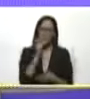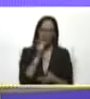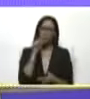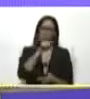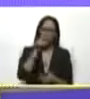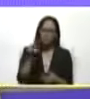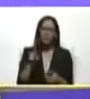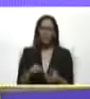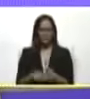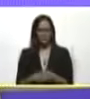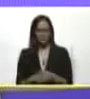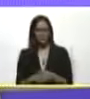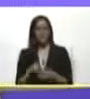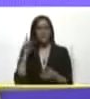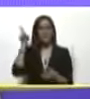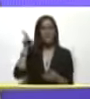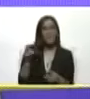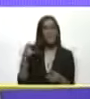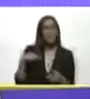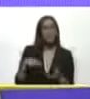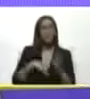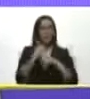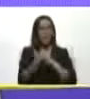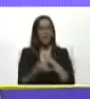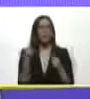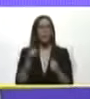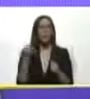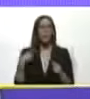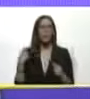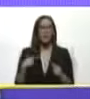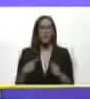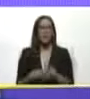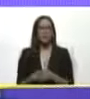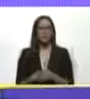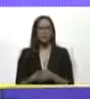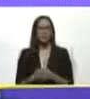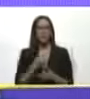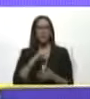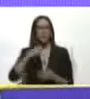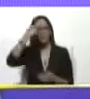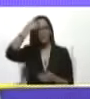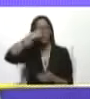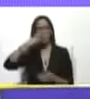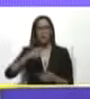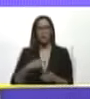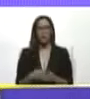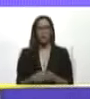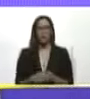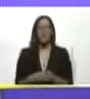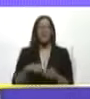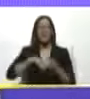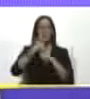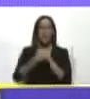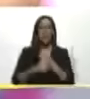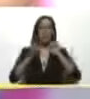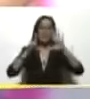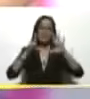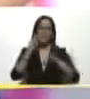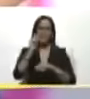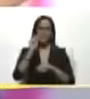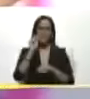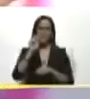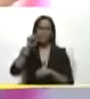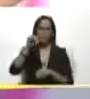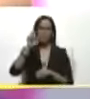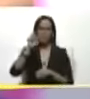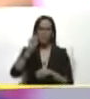ustedes eso si ellos tienen un plan como tiene nuestro pueblo El plan de la 7t